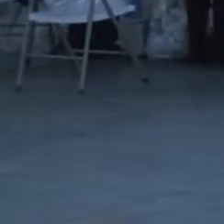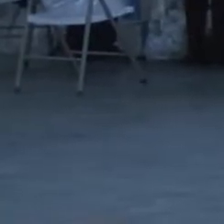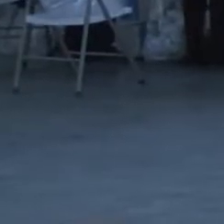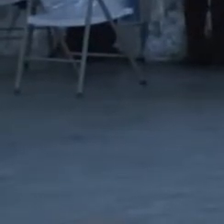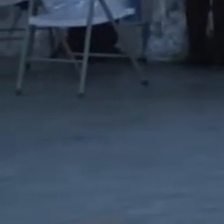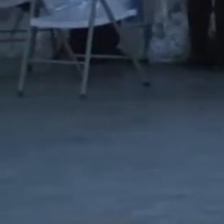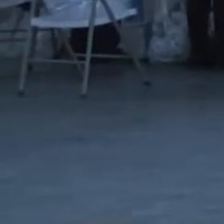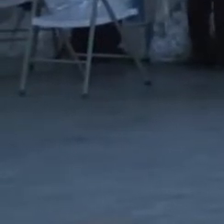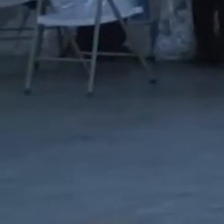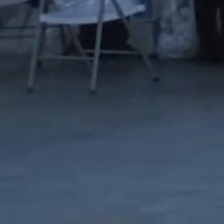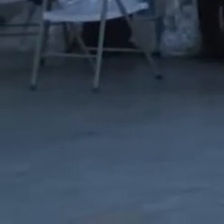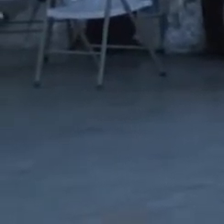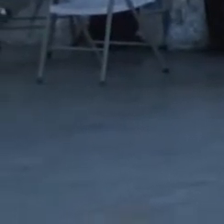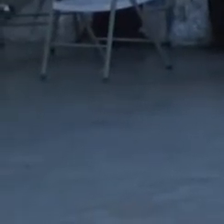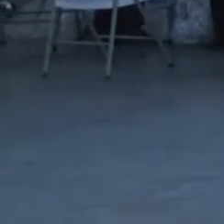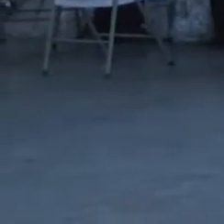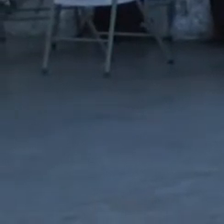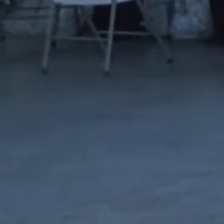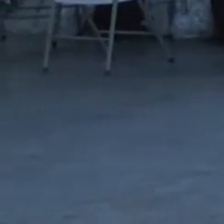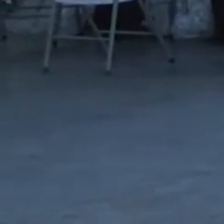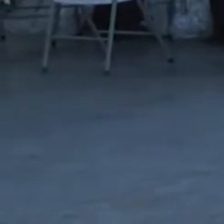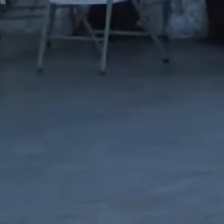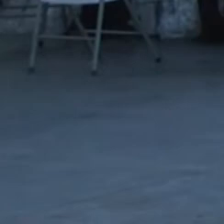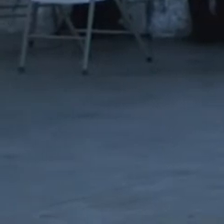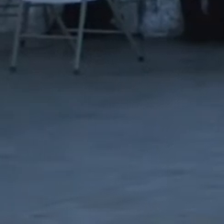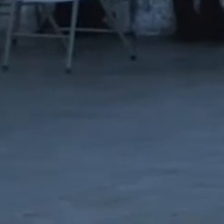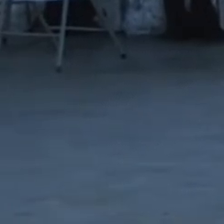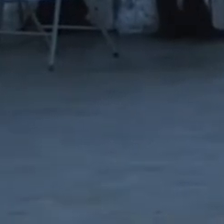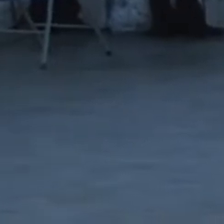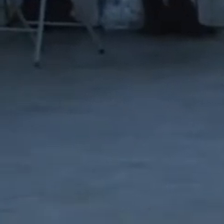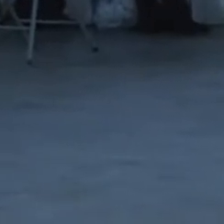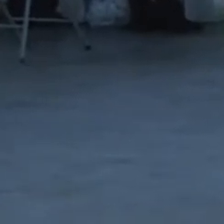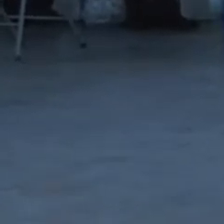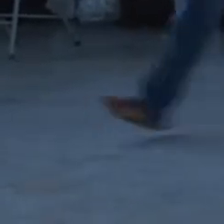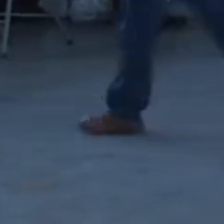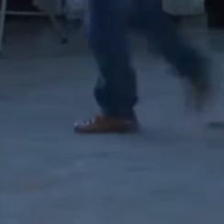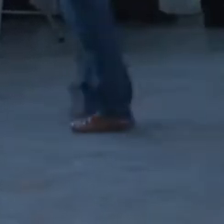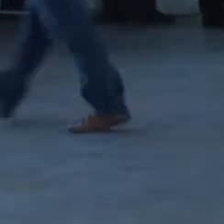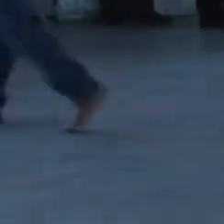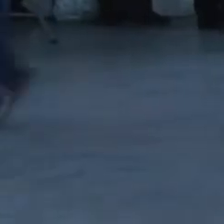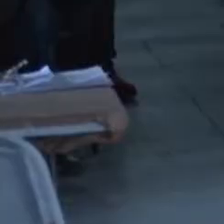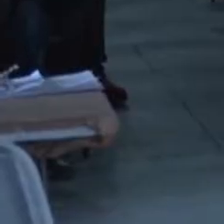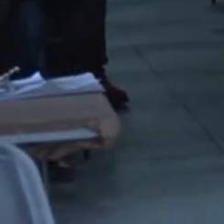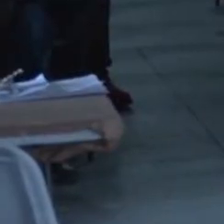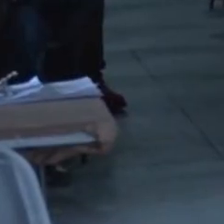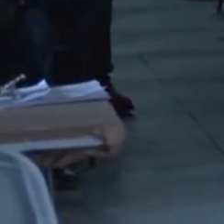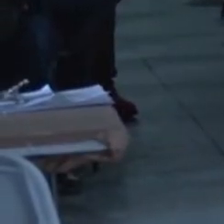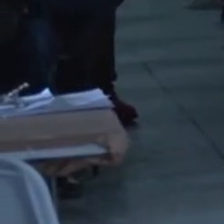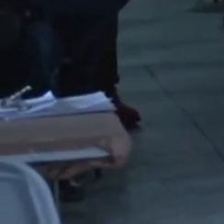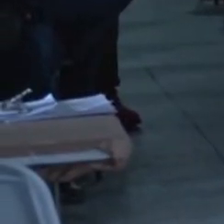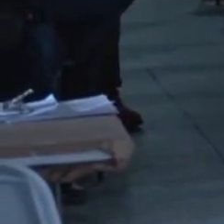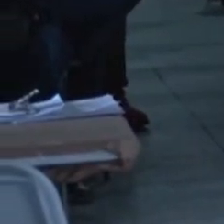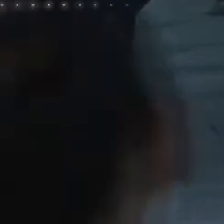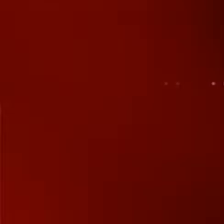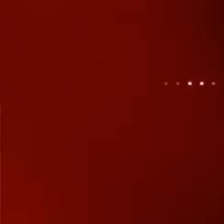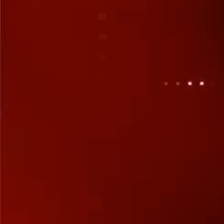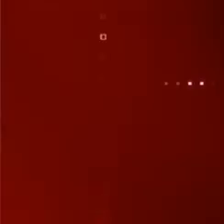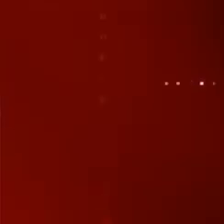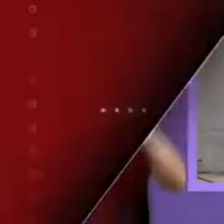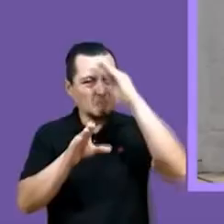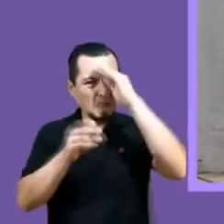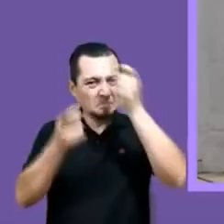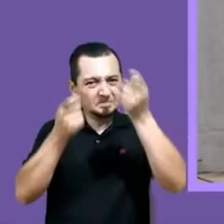informó alfaro ramírez que solicitó a la federación que les dejen vacunar ya los jóvenes mayores de 15 a 30 años de la zona metropolitana